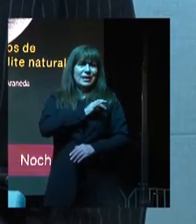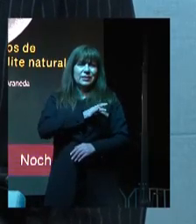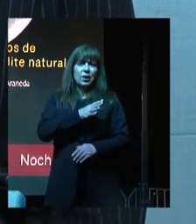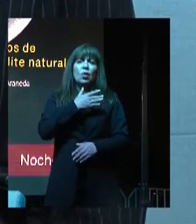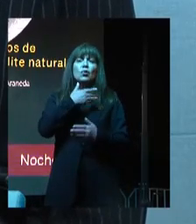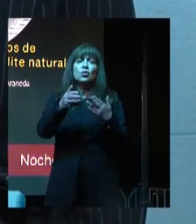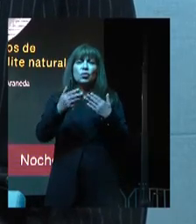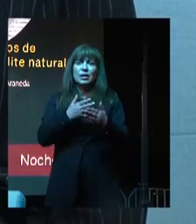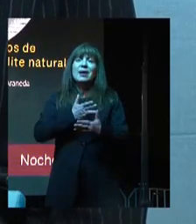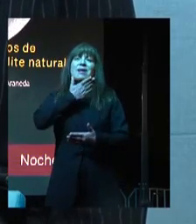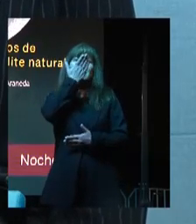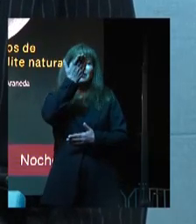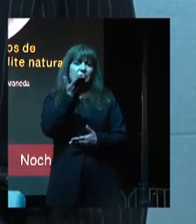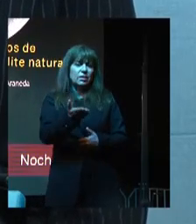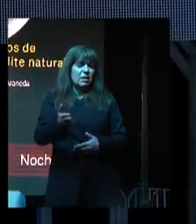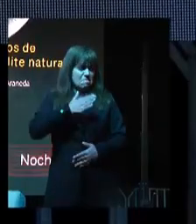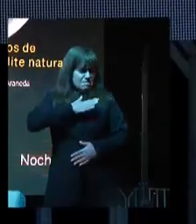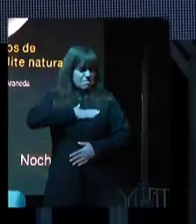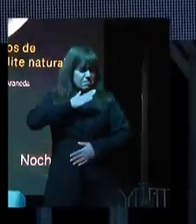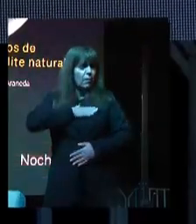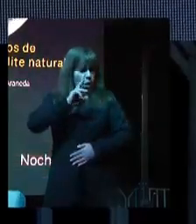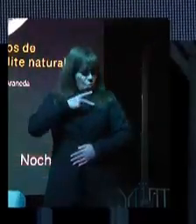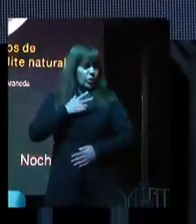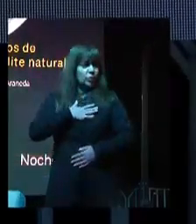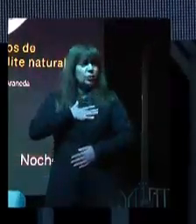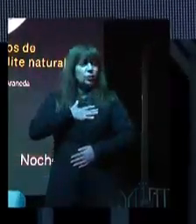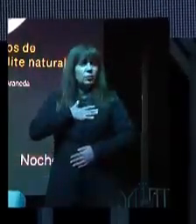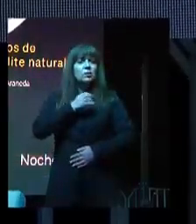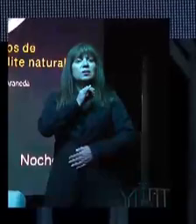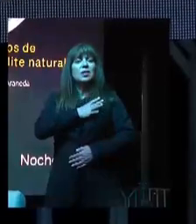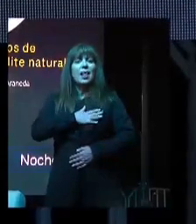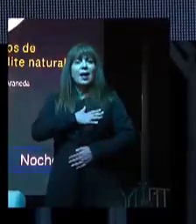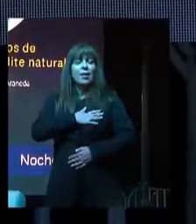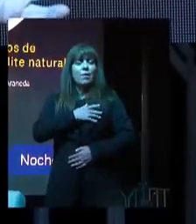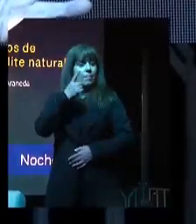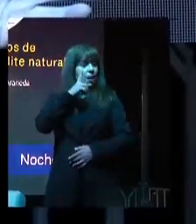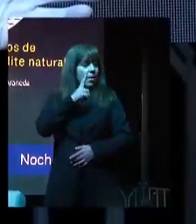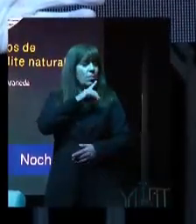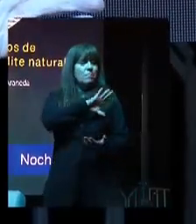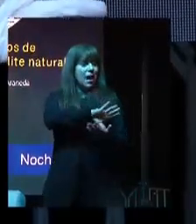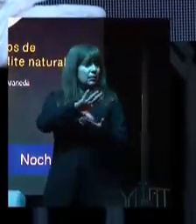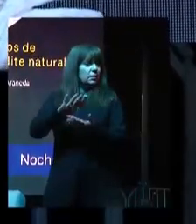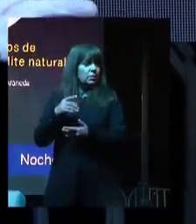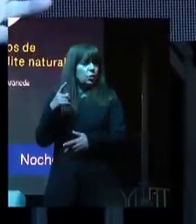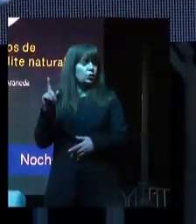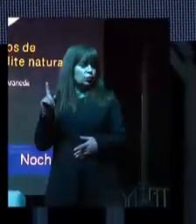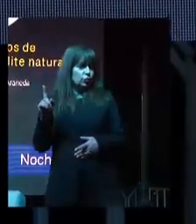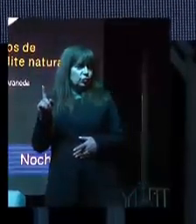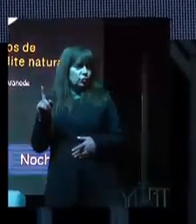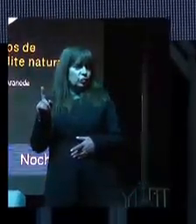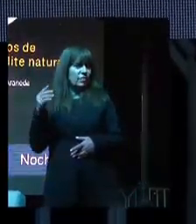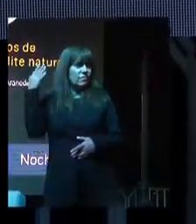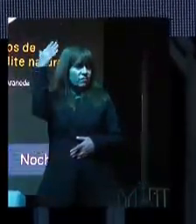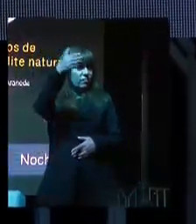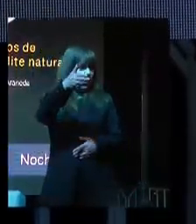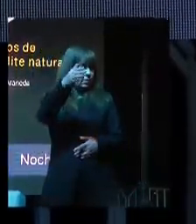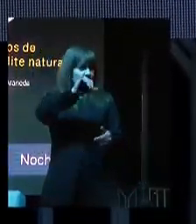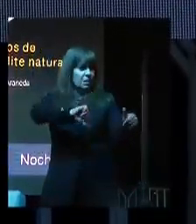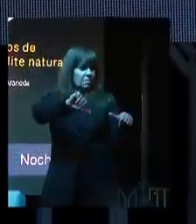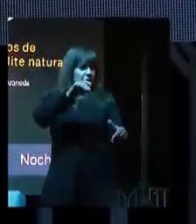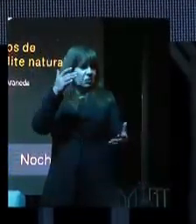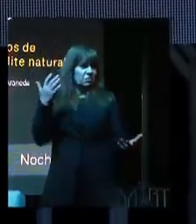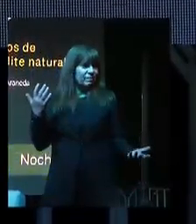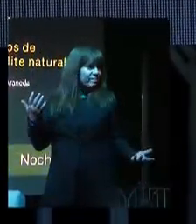Antártica. Este lugar es nuestro. Pero hay otros países que van allá a hacer